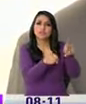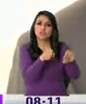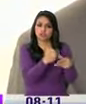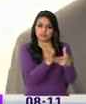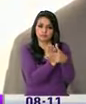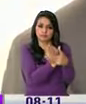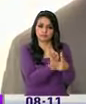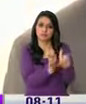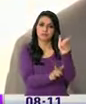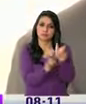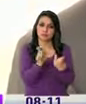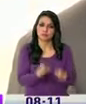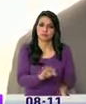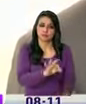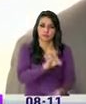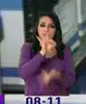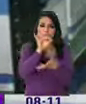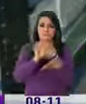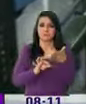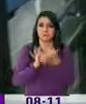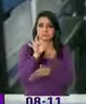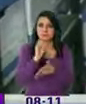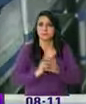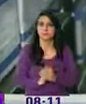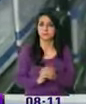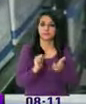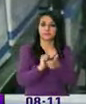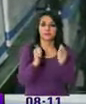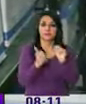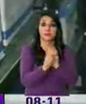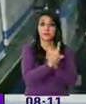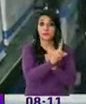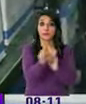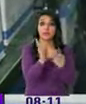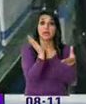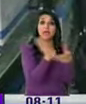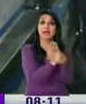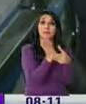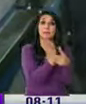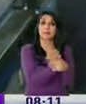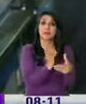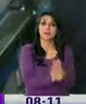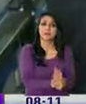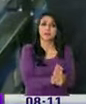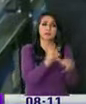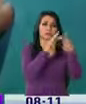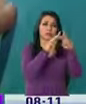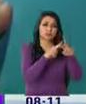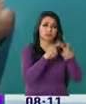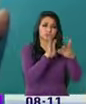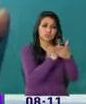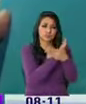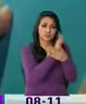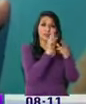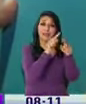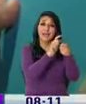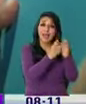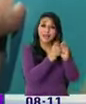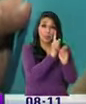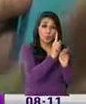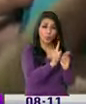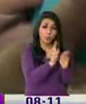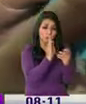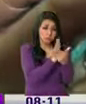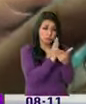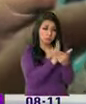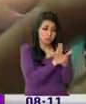que las personas puedan ser adjudicadas. Cada una de las carpetas serán minuciosamente revisadas para determinar si